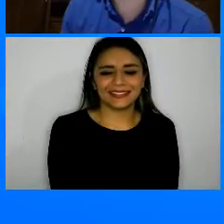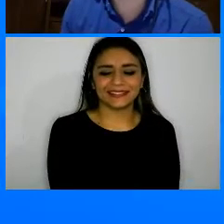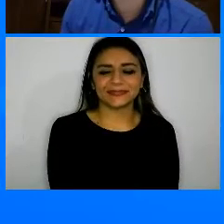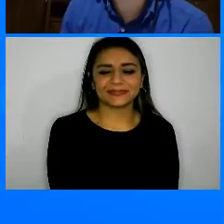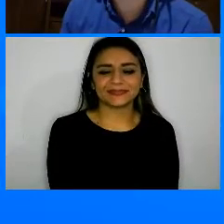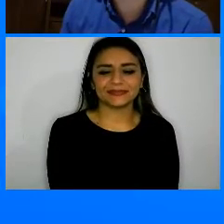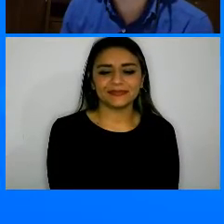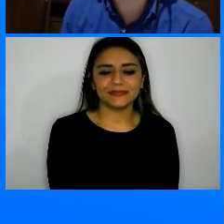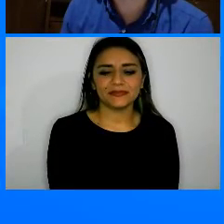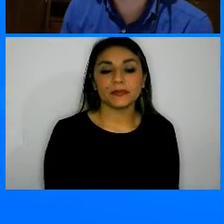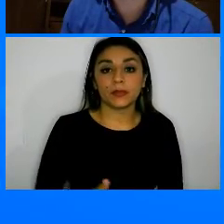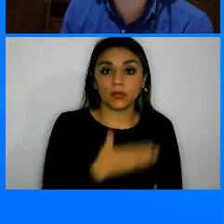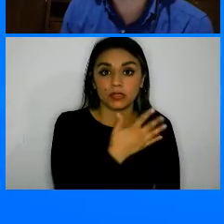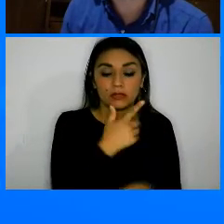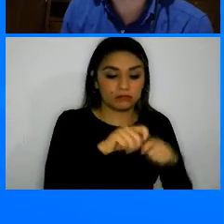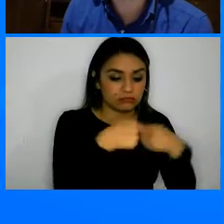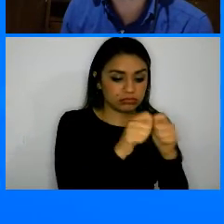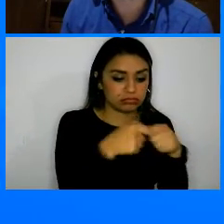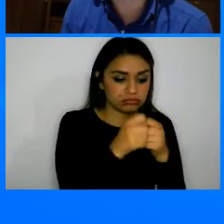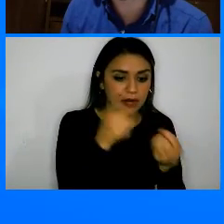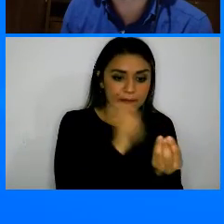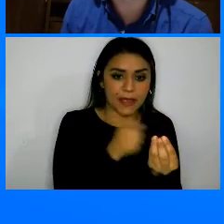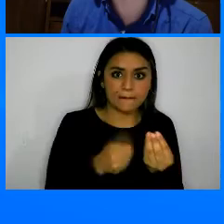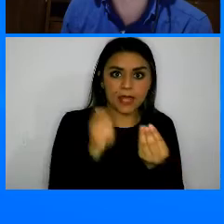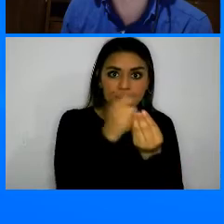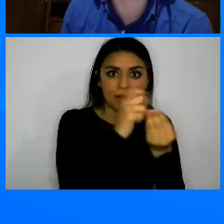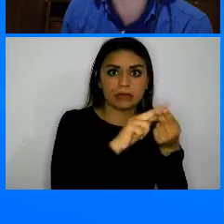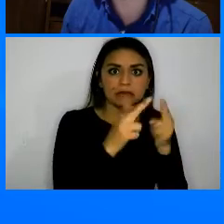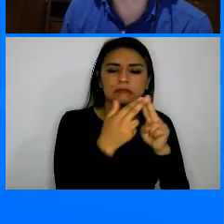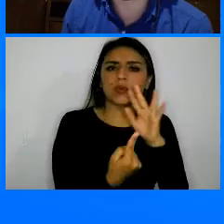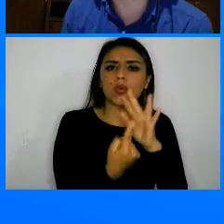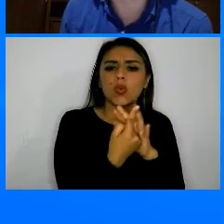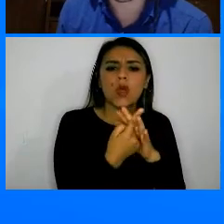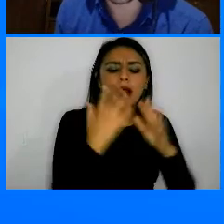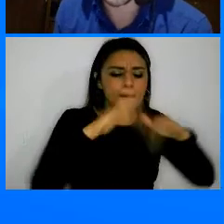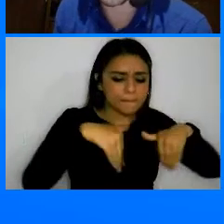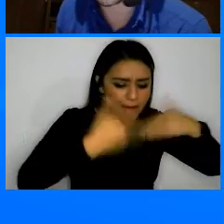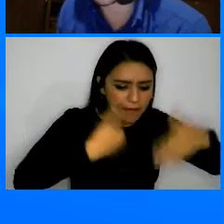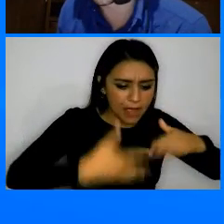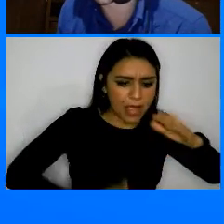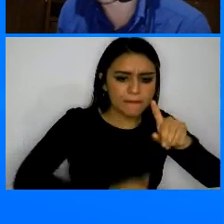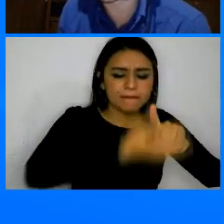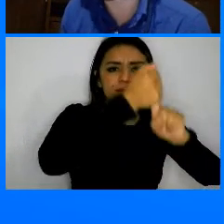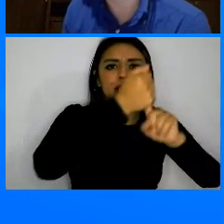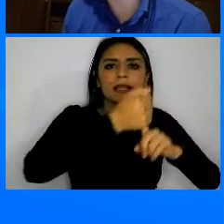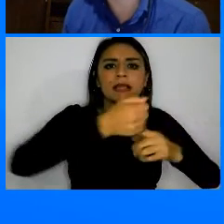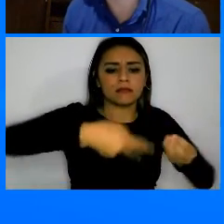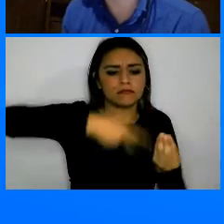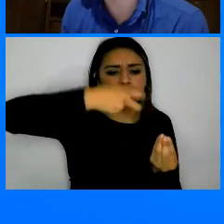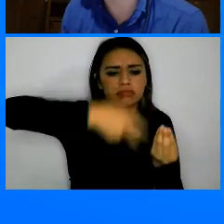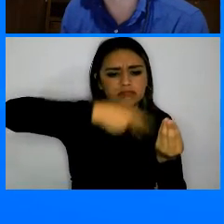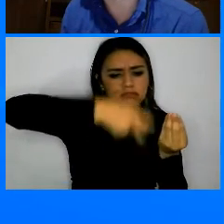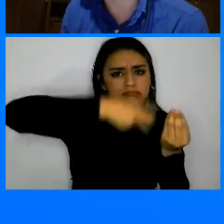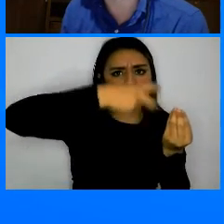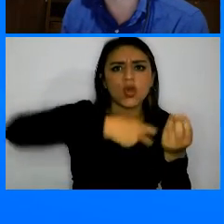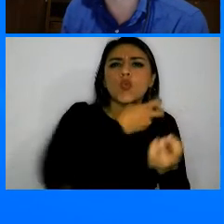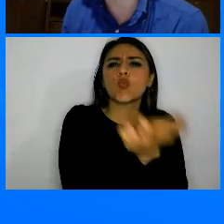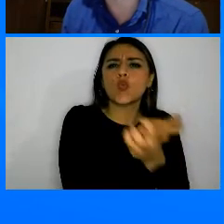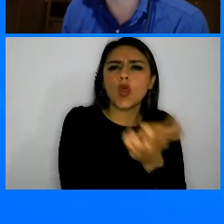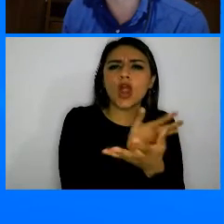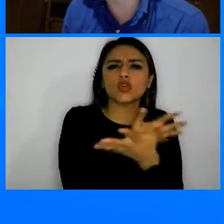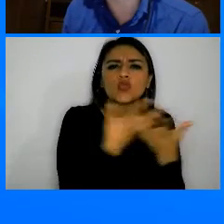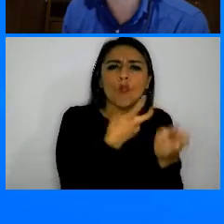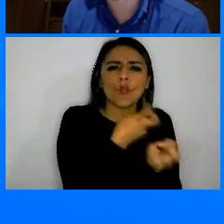Entonces, como les digo, la cerámica es un tesoro como los tesoros que se encuentran bajo tierra, así como los paleontólogos excavan para encontrar